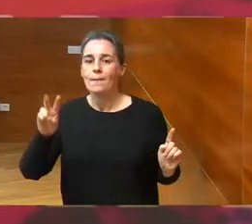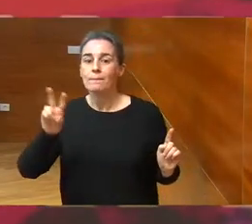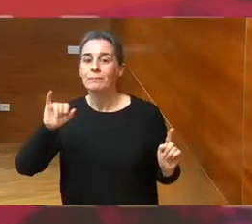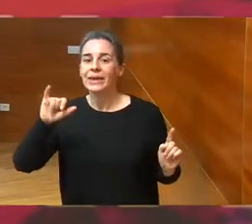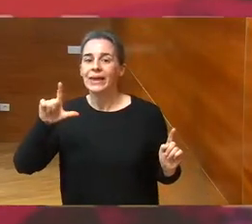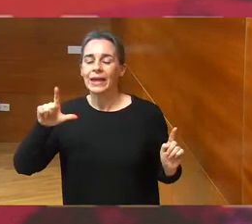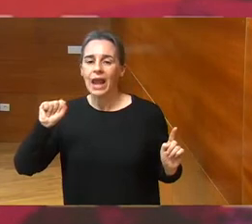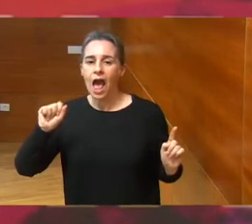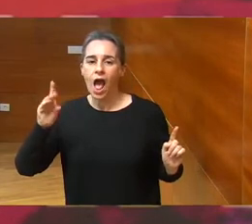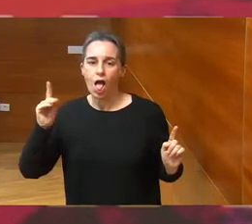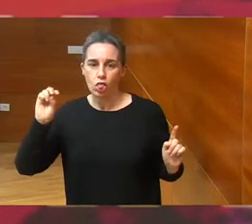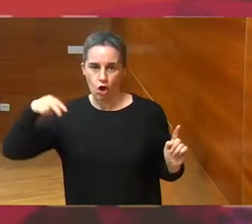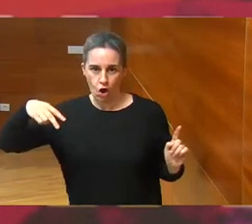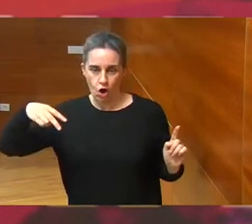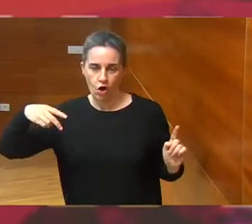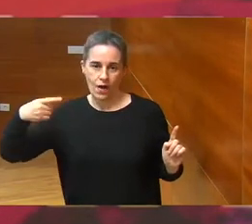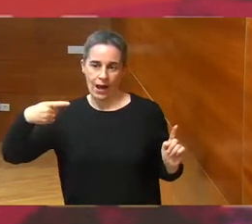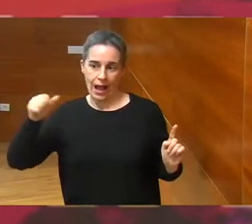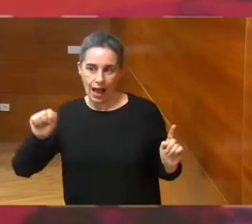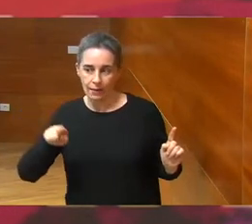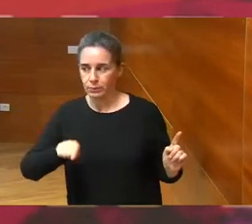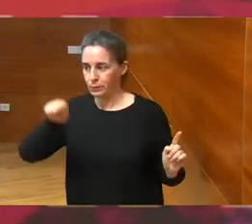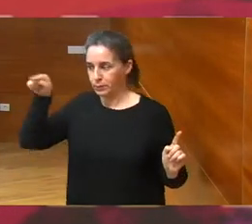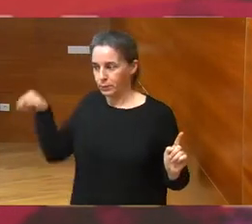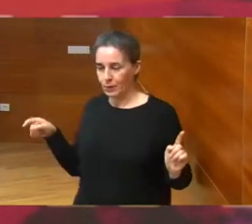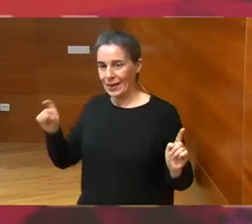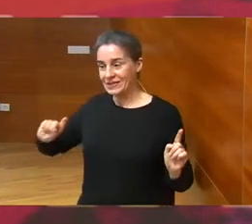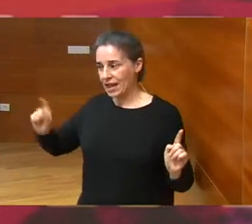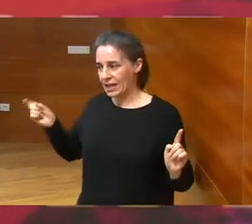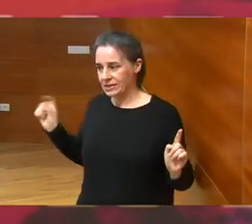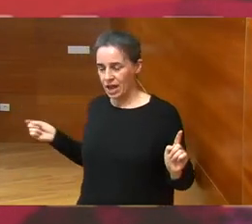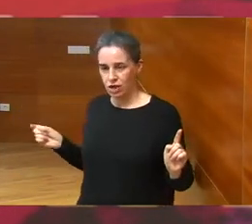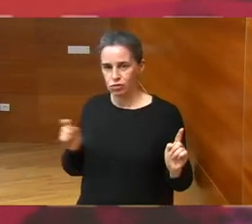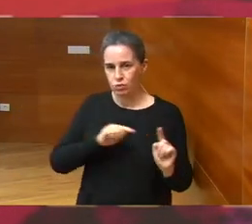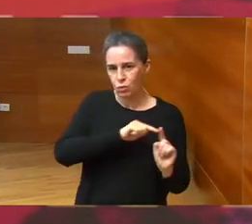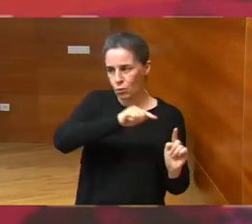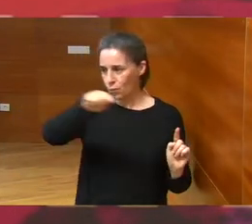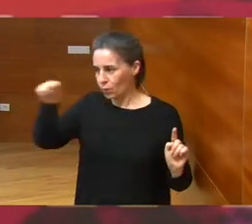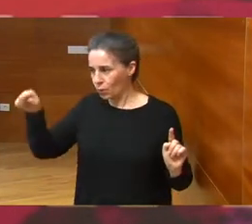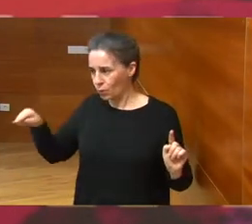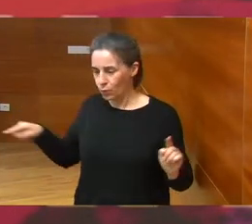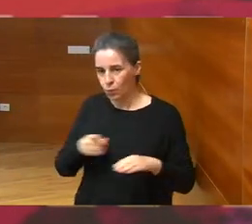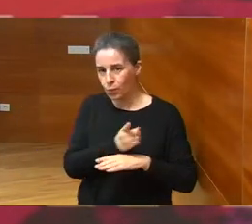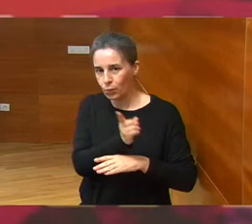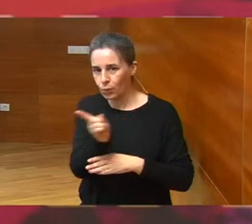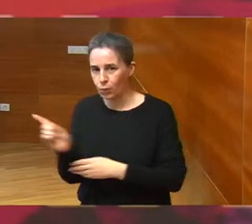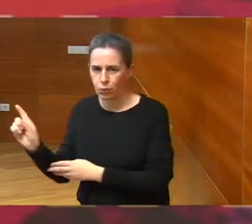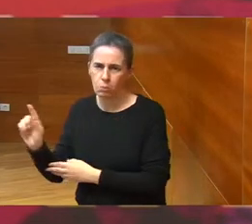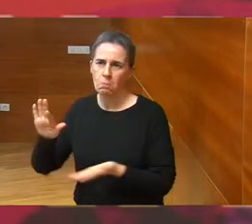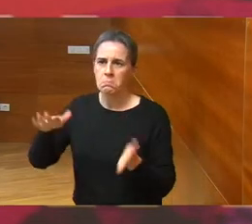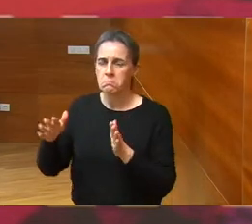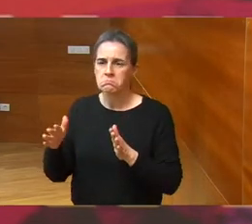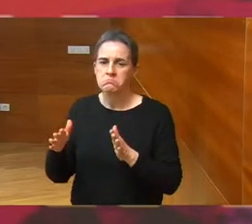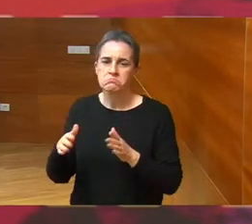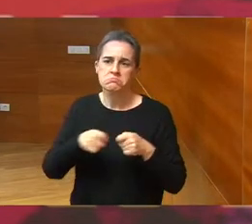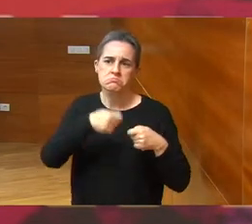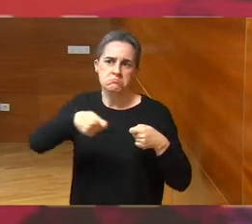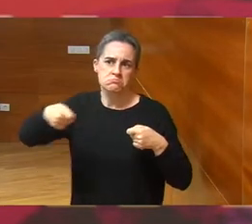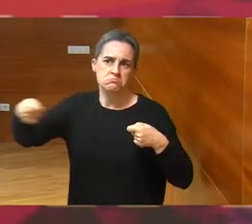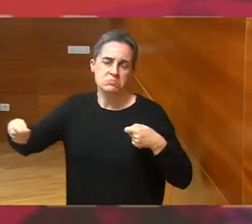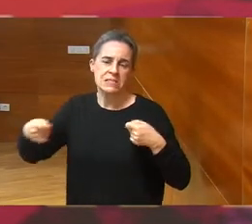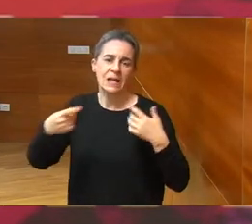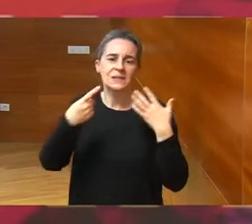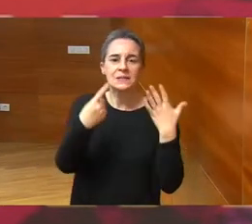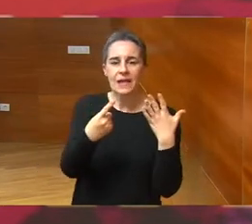no os dos pazos propiedad de la familia pero estamos a favor de un 6 o 7 kilómetros de